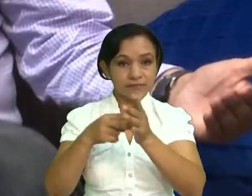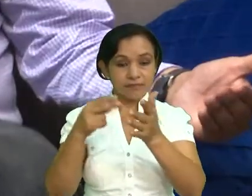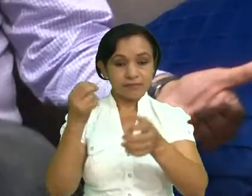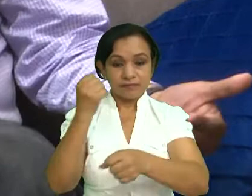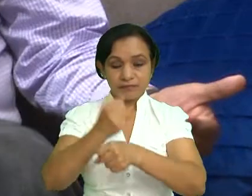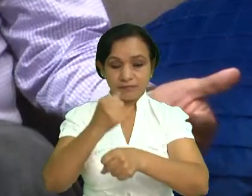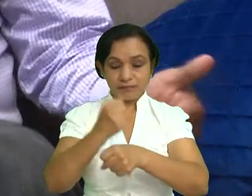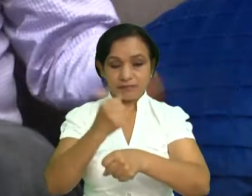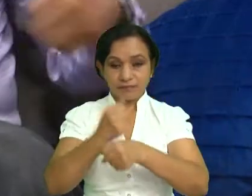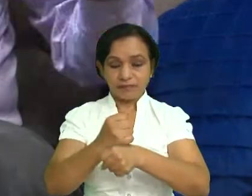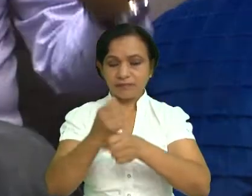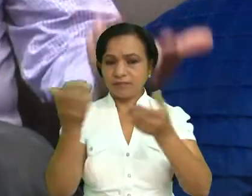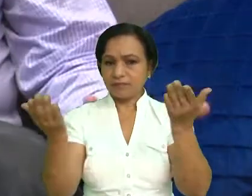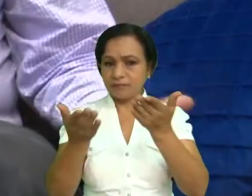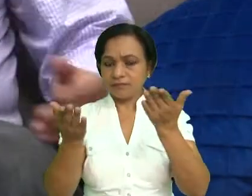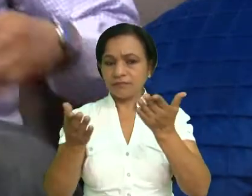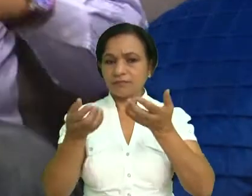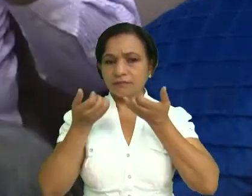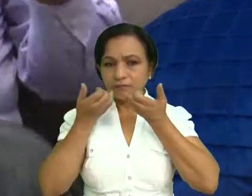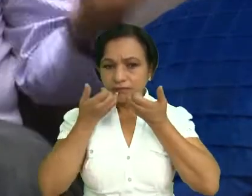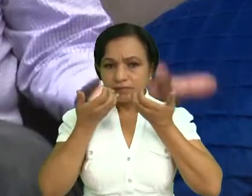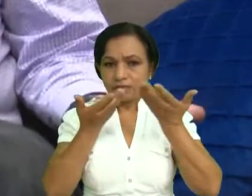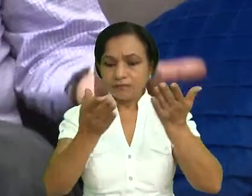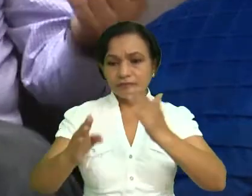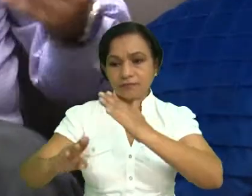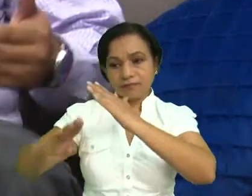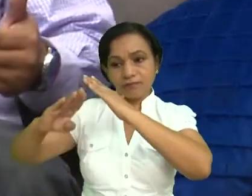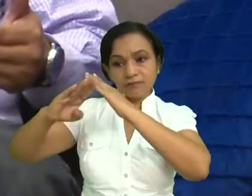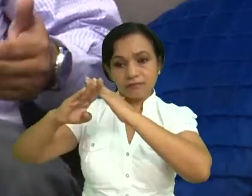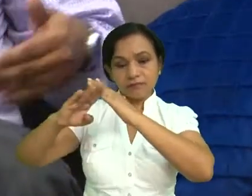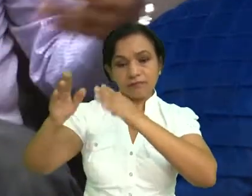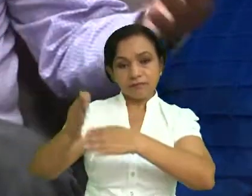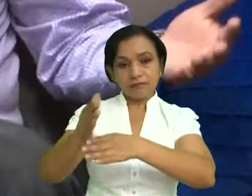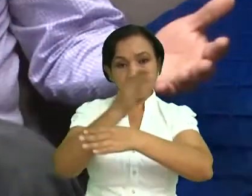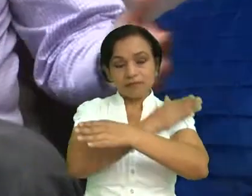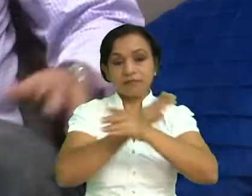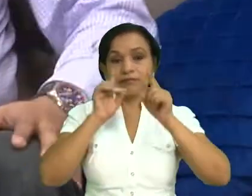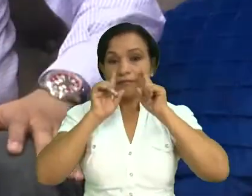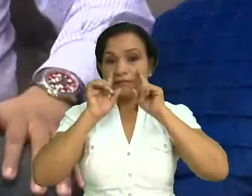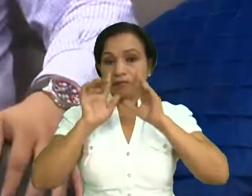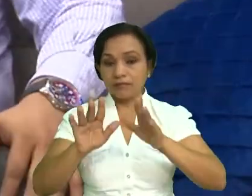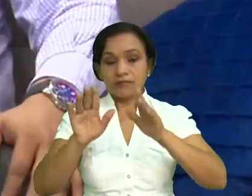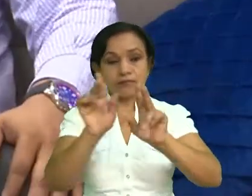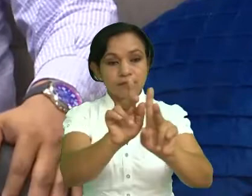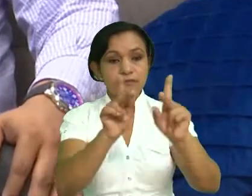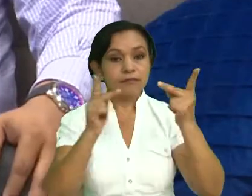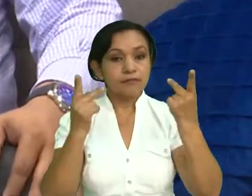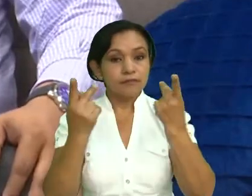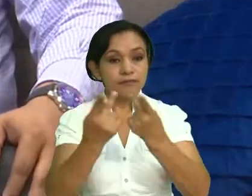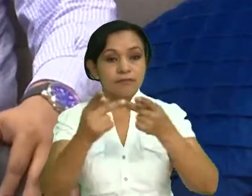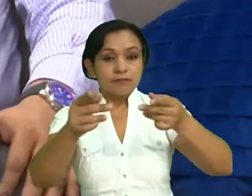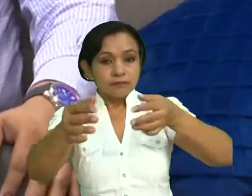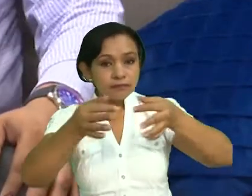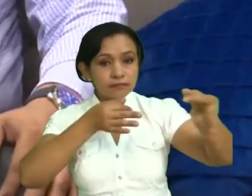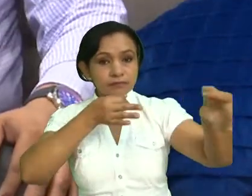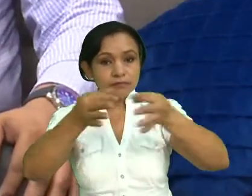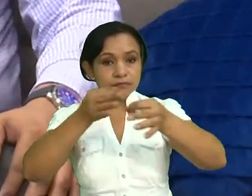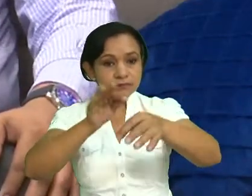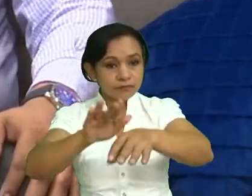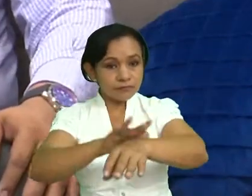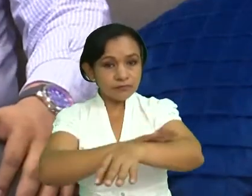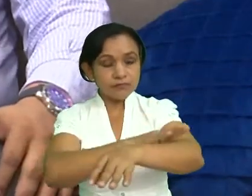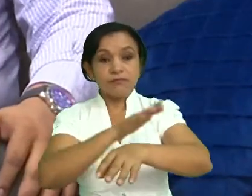trabajo preventivo, informativo y de sensibilización con nuestro pueblo sobre esto que es una nueva realidad,